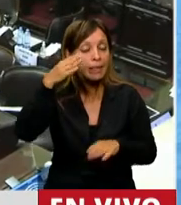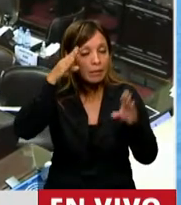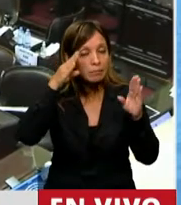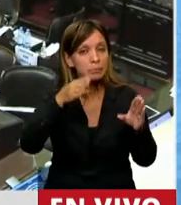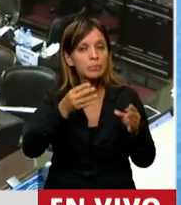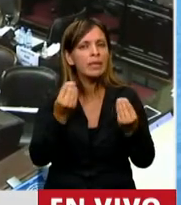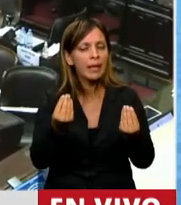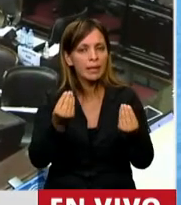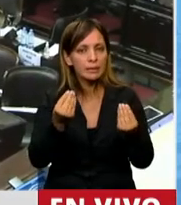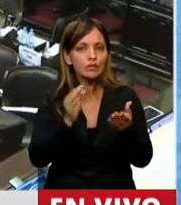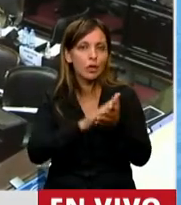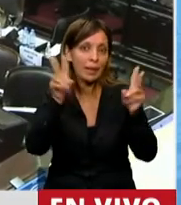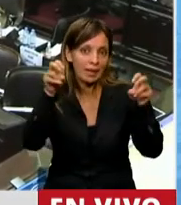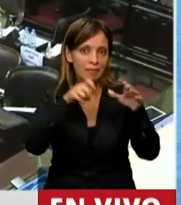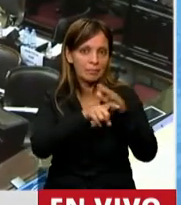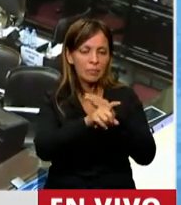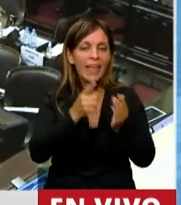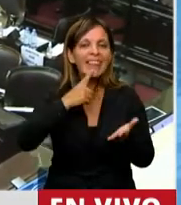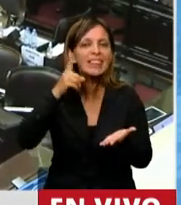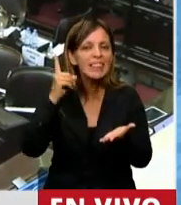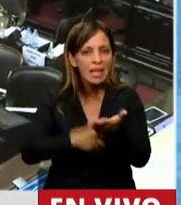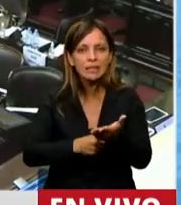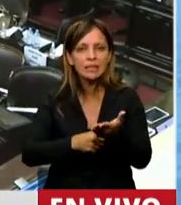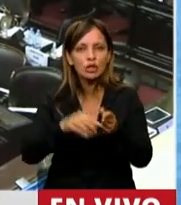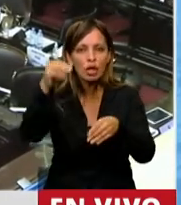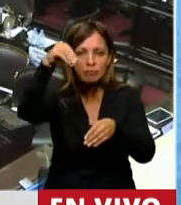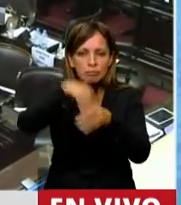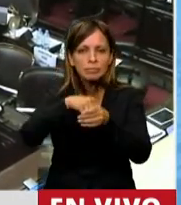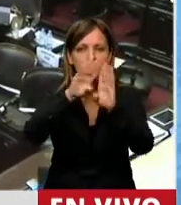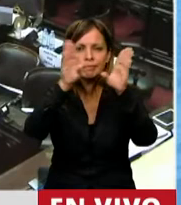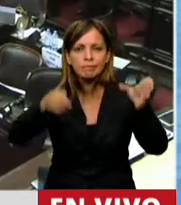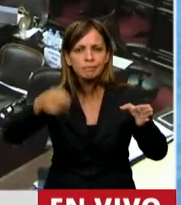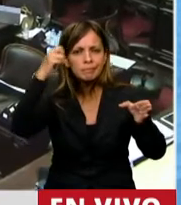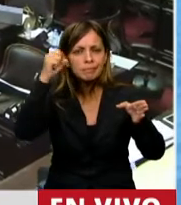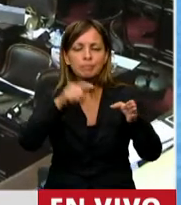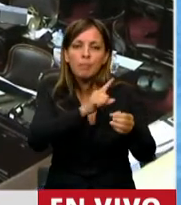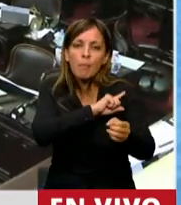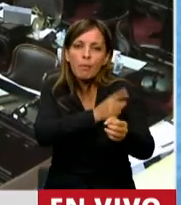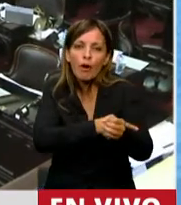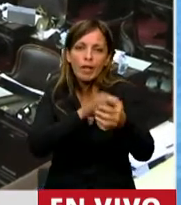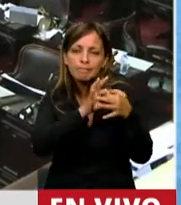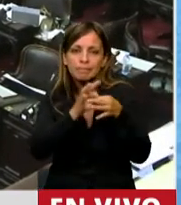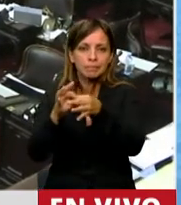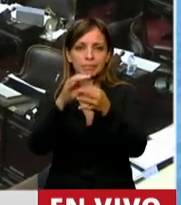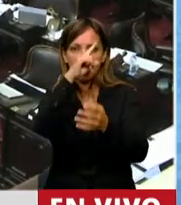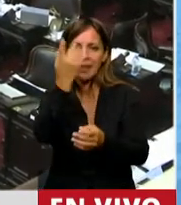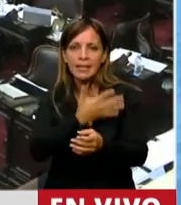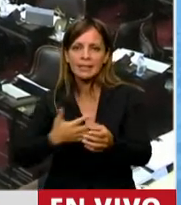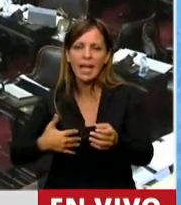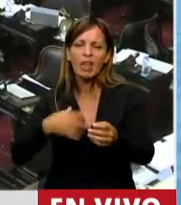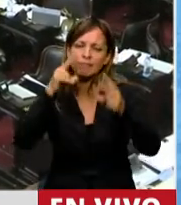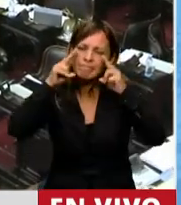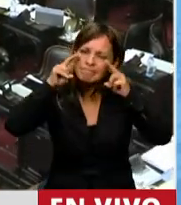una decisión política del Congreso de la Nación como poder del Estado de ir a